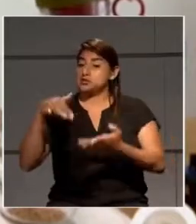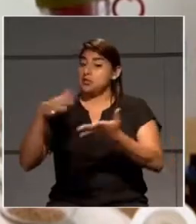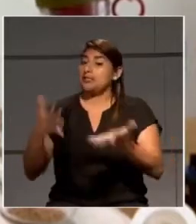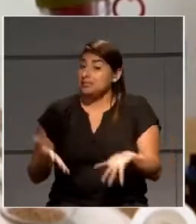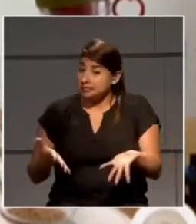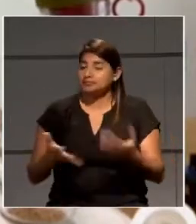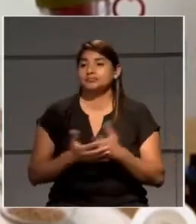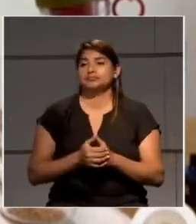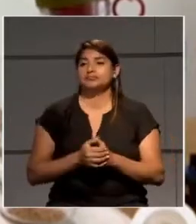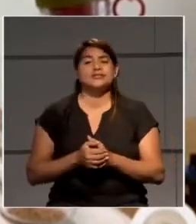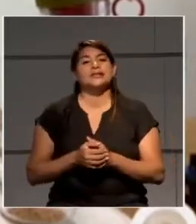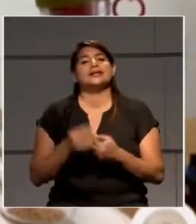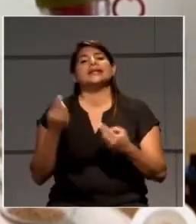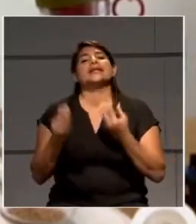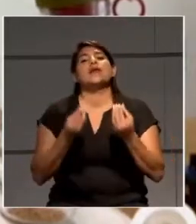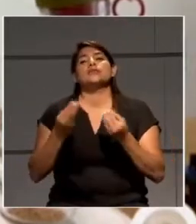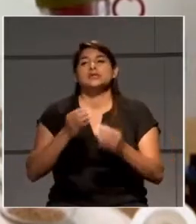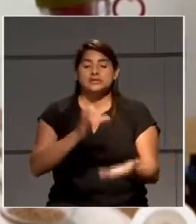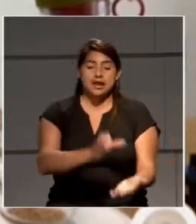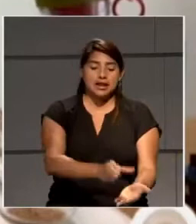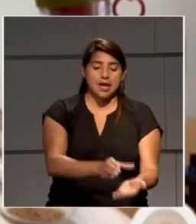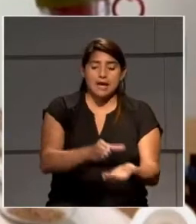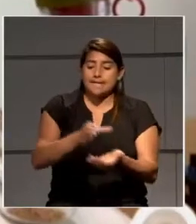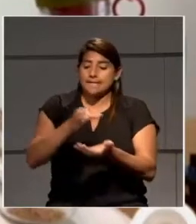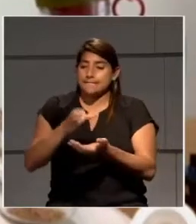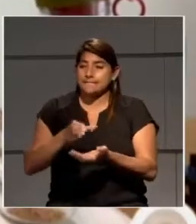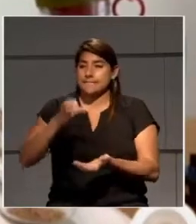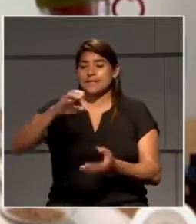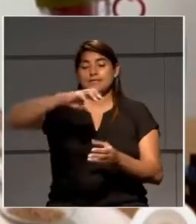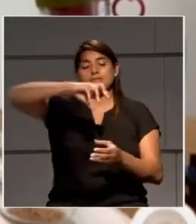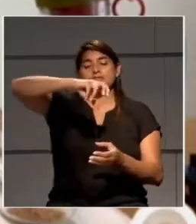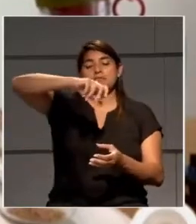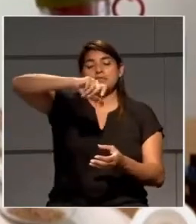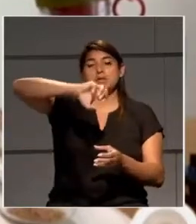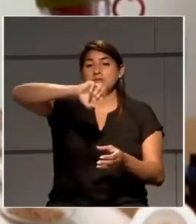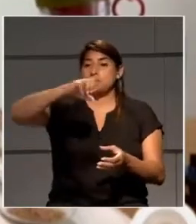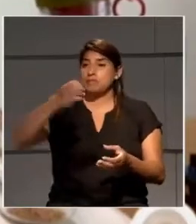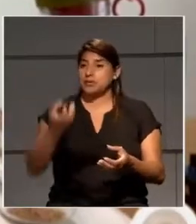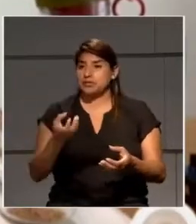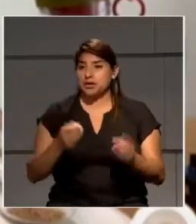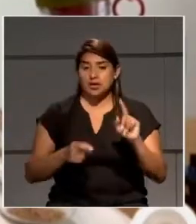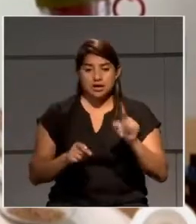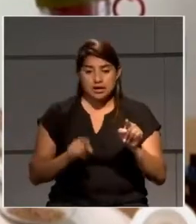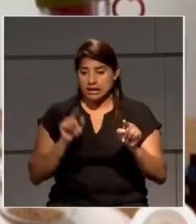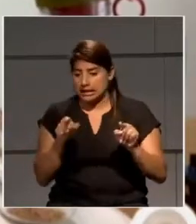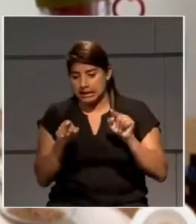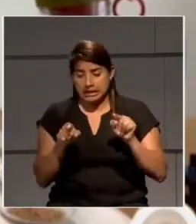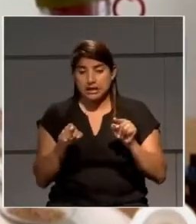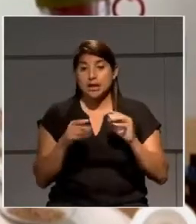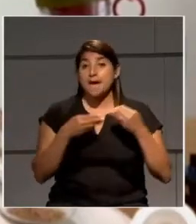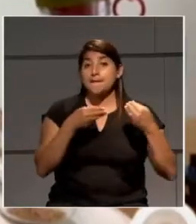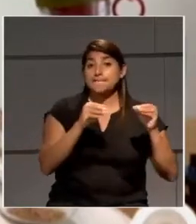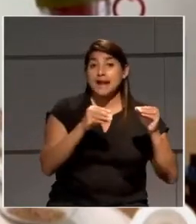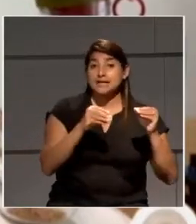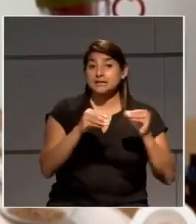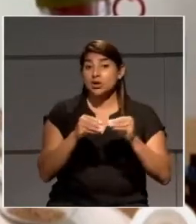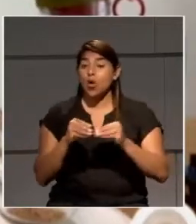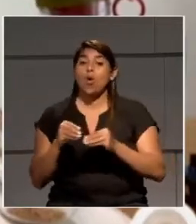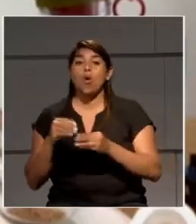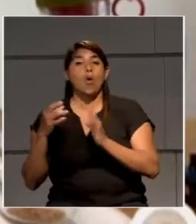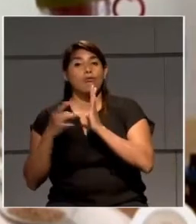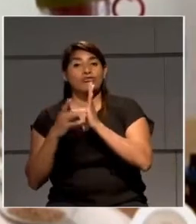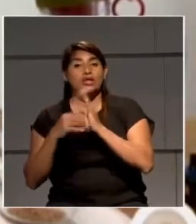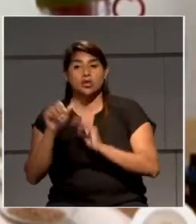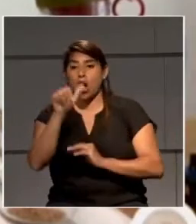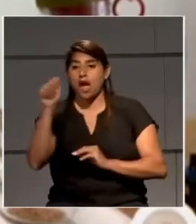Estudiante. Vamos a agarrar la botella. Abrimos la botella, por favor. ¿Cuál botella Plug quiere primero? ¿La de tapa verde o la de